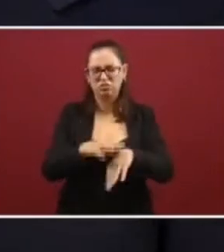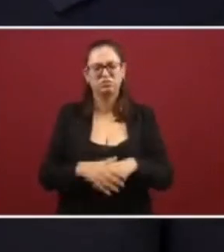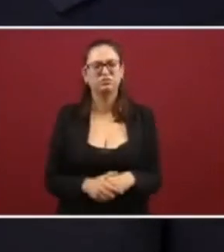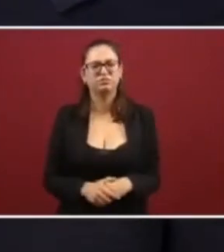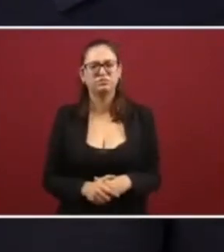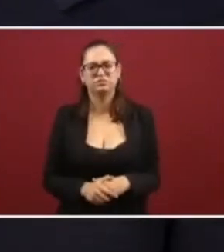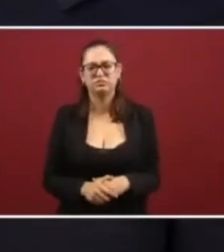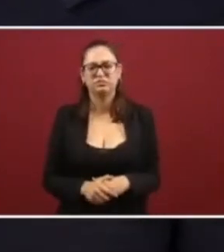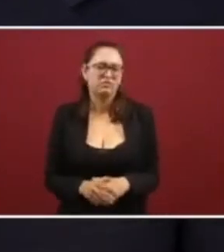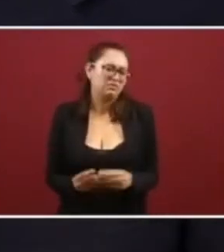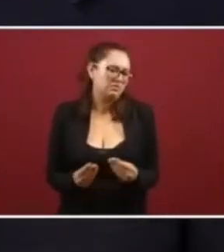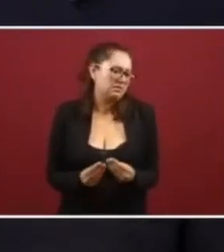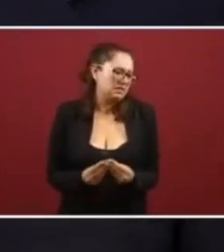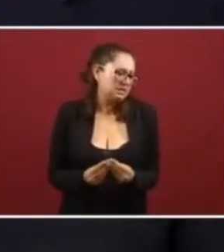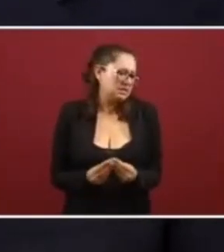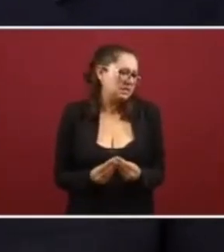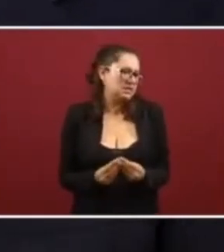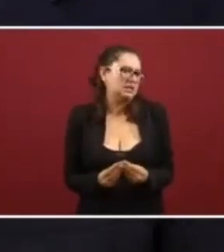Es obvio que